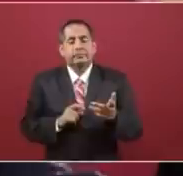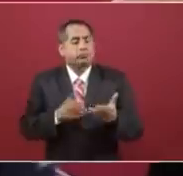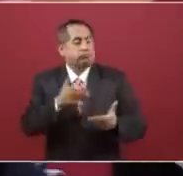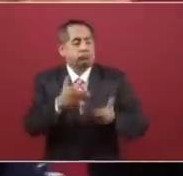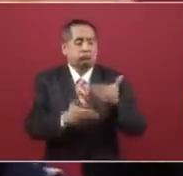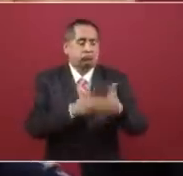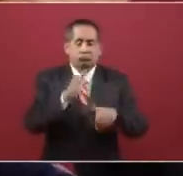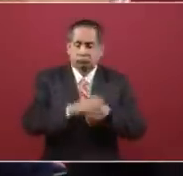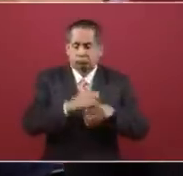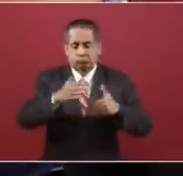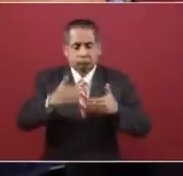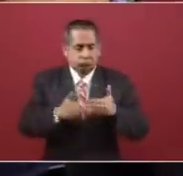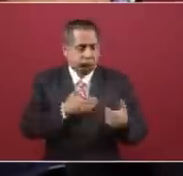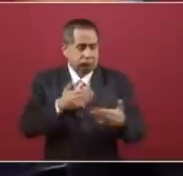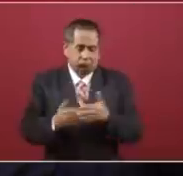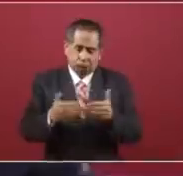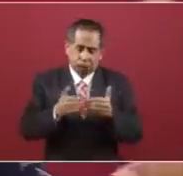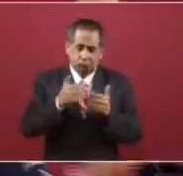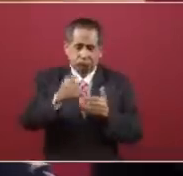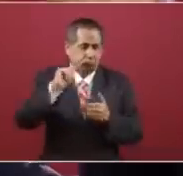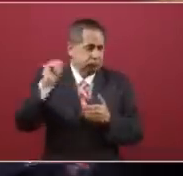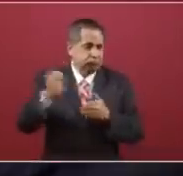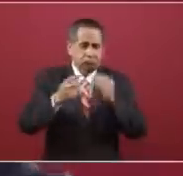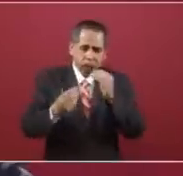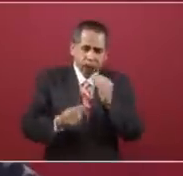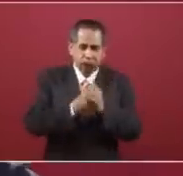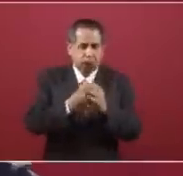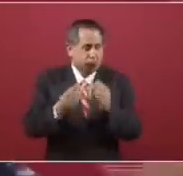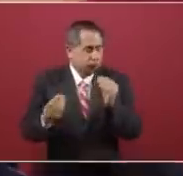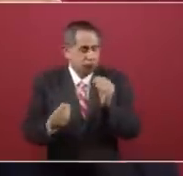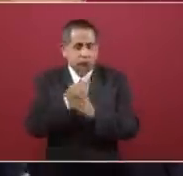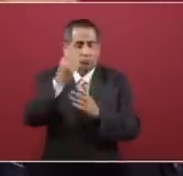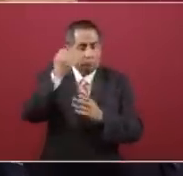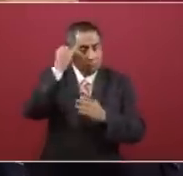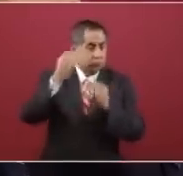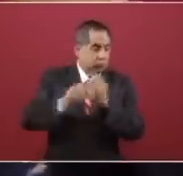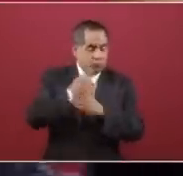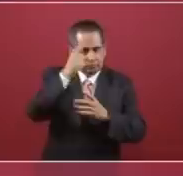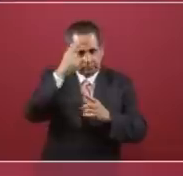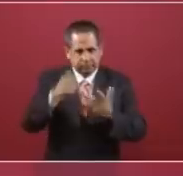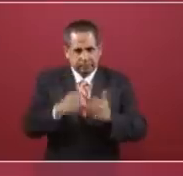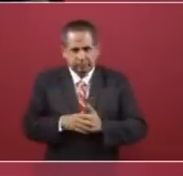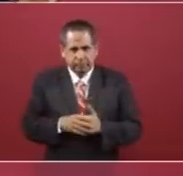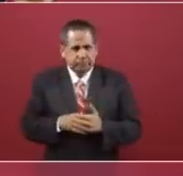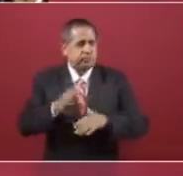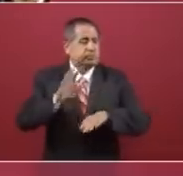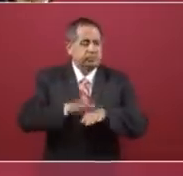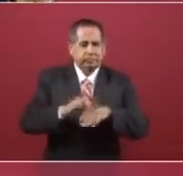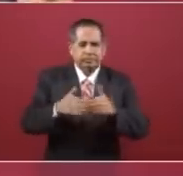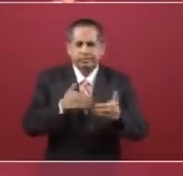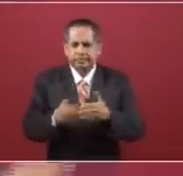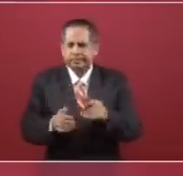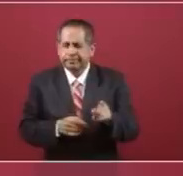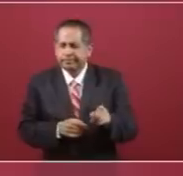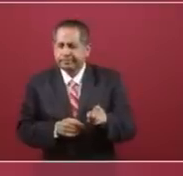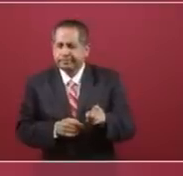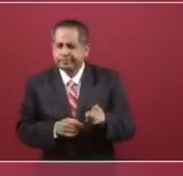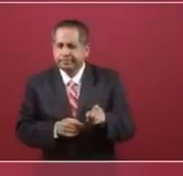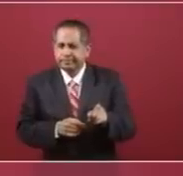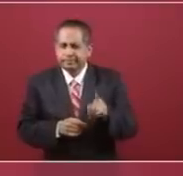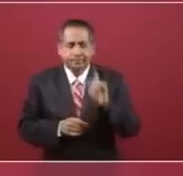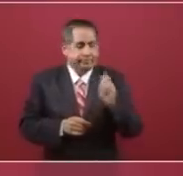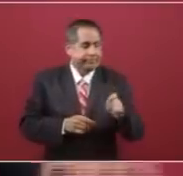avance tecnológico, esto es innovación. Creo que eso se pone de moda. Entonces,